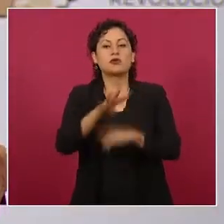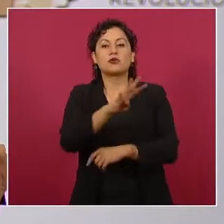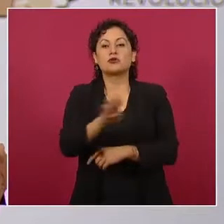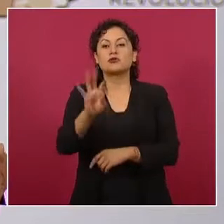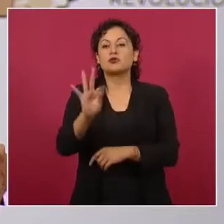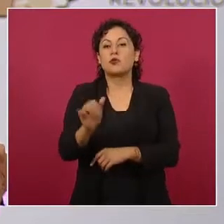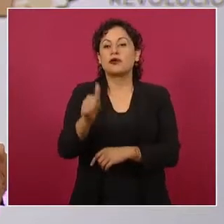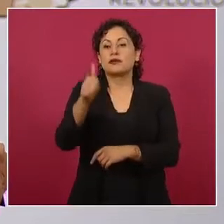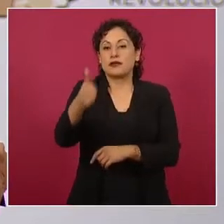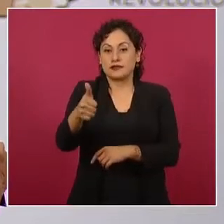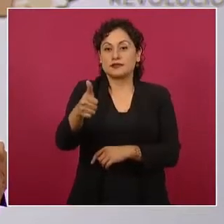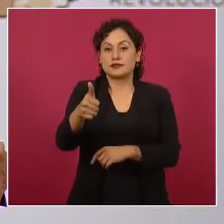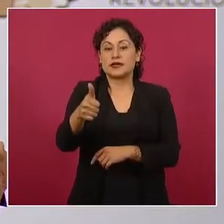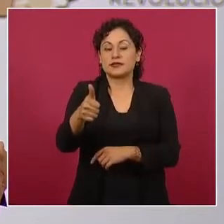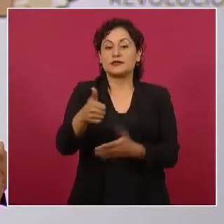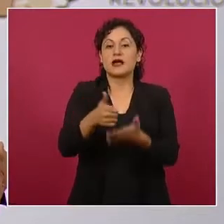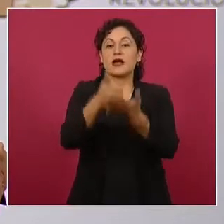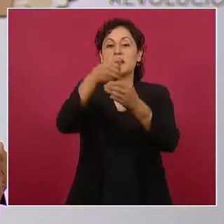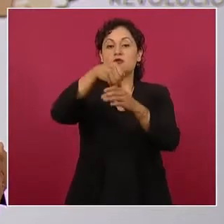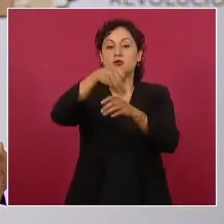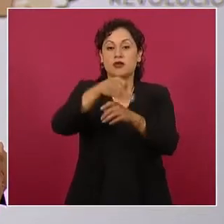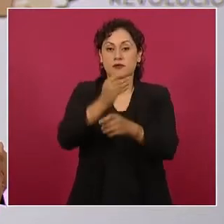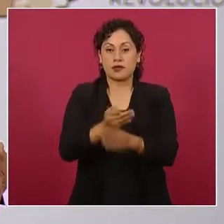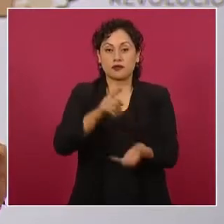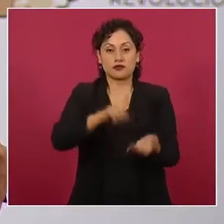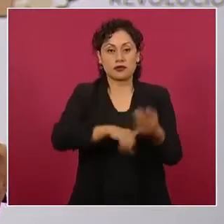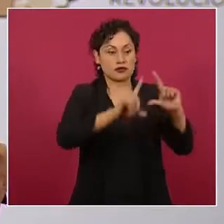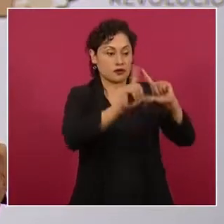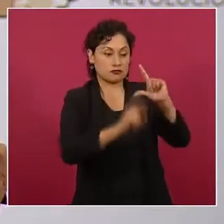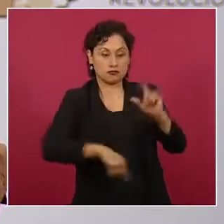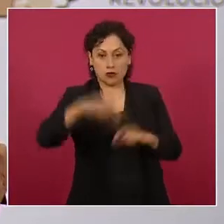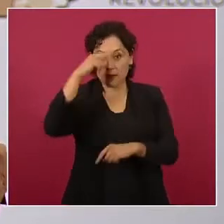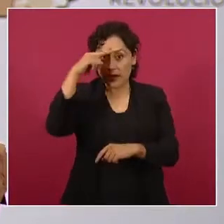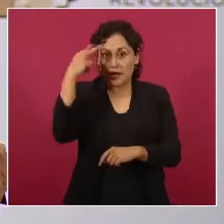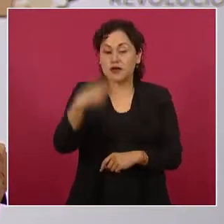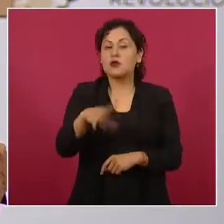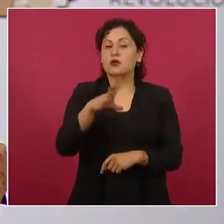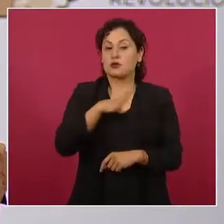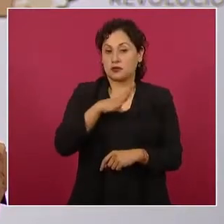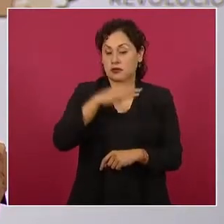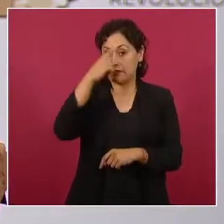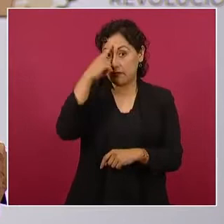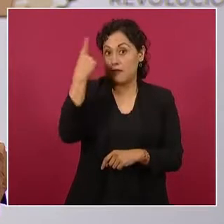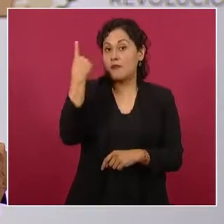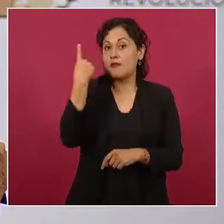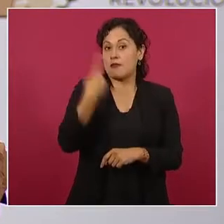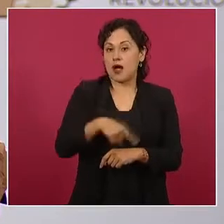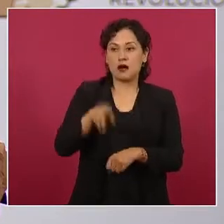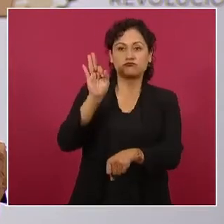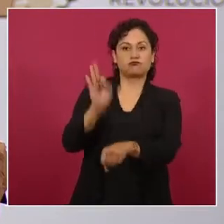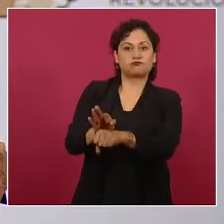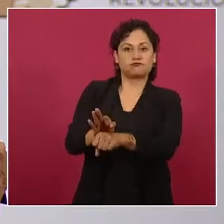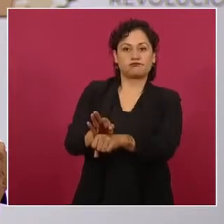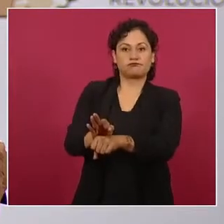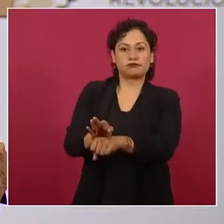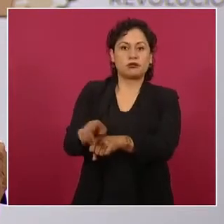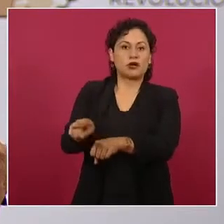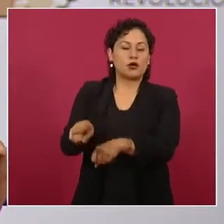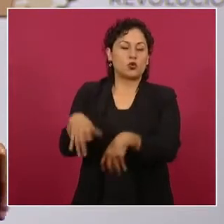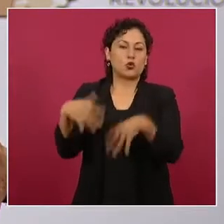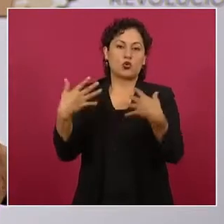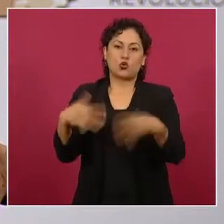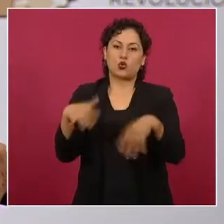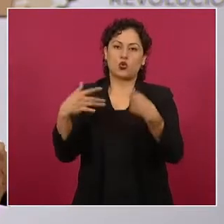2,446 ayuntamientos en México que para garantizar el derecho a la seguridad eran impagables